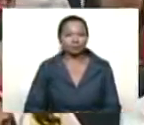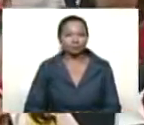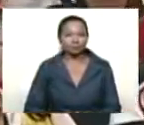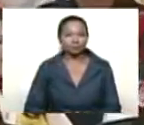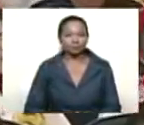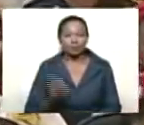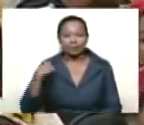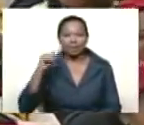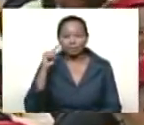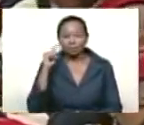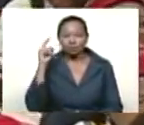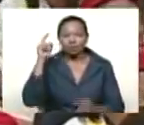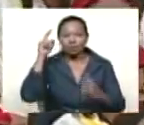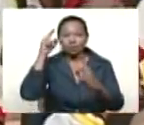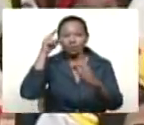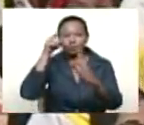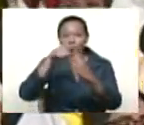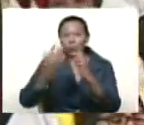Tenemos una meta grande,